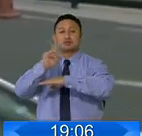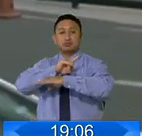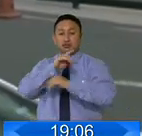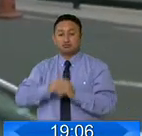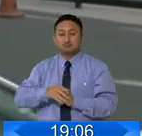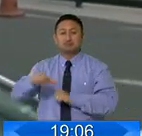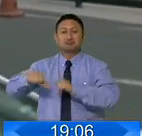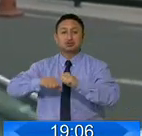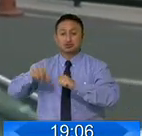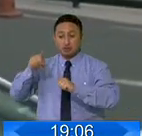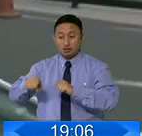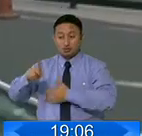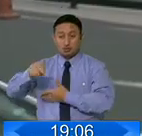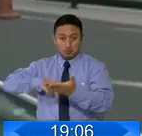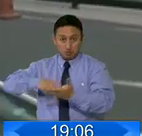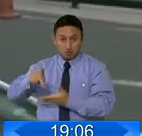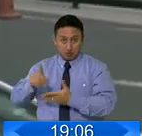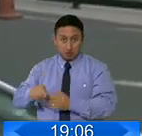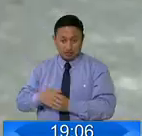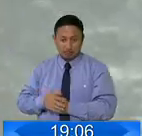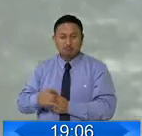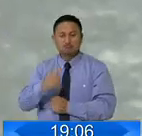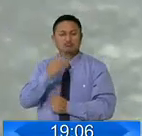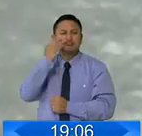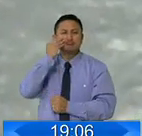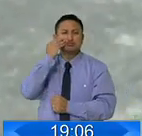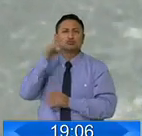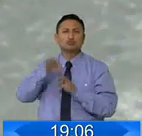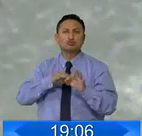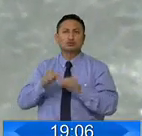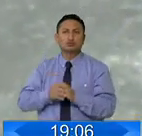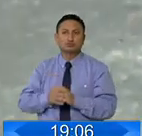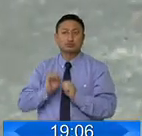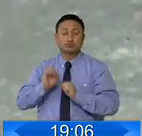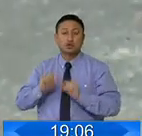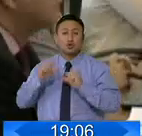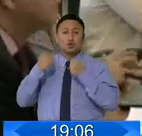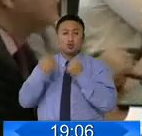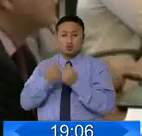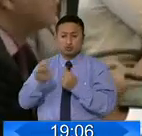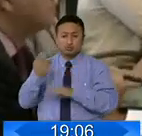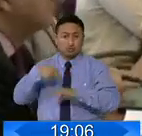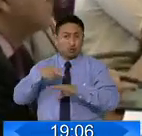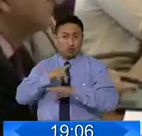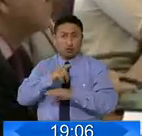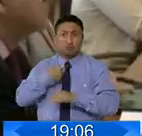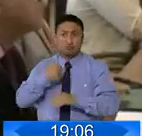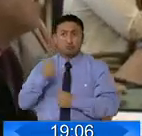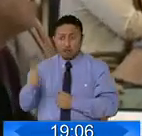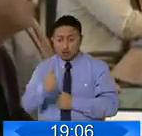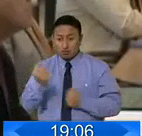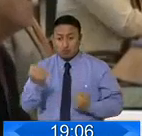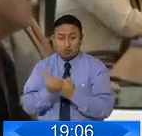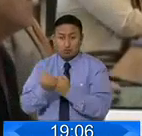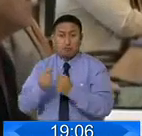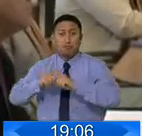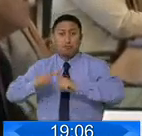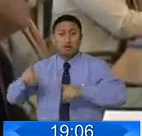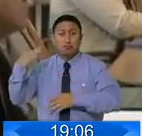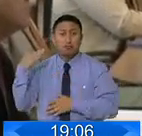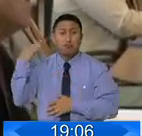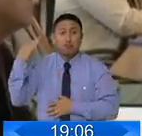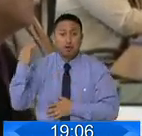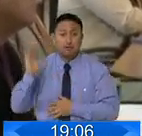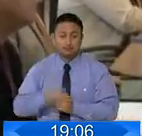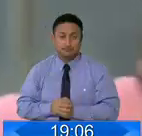los asesores de asambleístas, Vicuña aseguró que entre las militancias es normal que existan aportes, pero de carácter